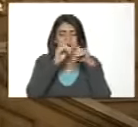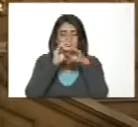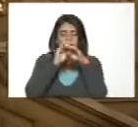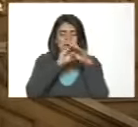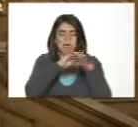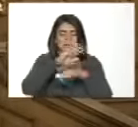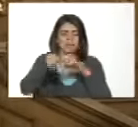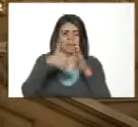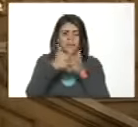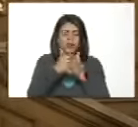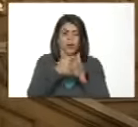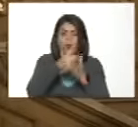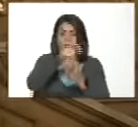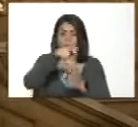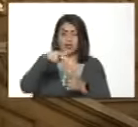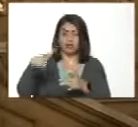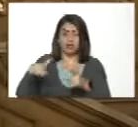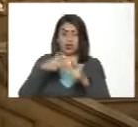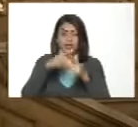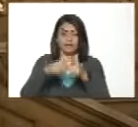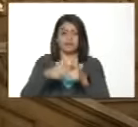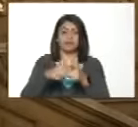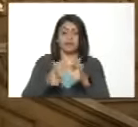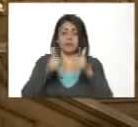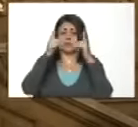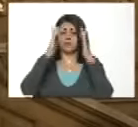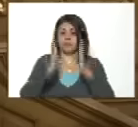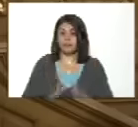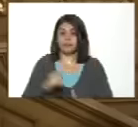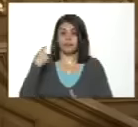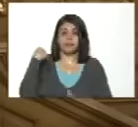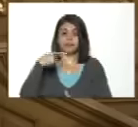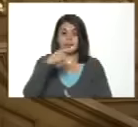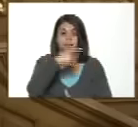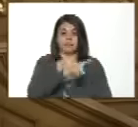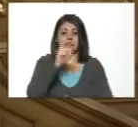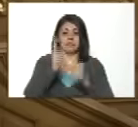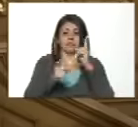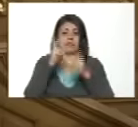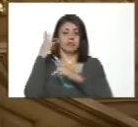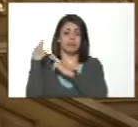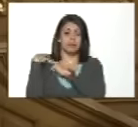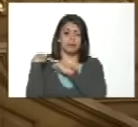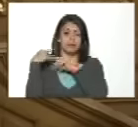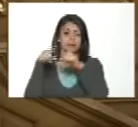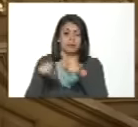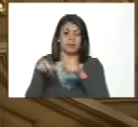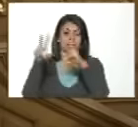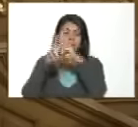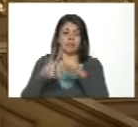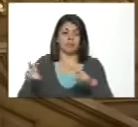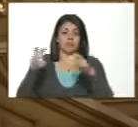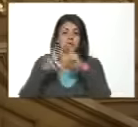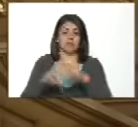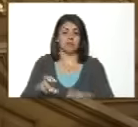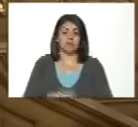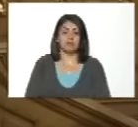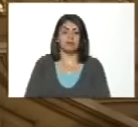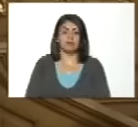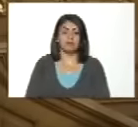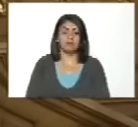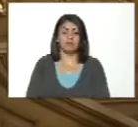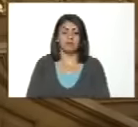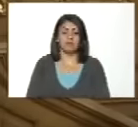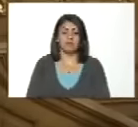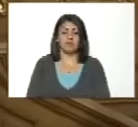aquí todos aquellas autoridades que tengan alguna responsabilidad en la investigación,